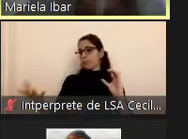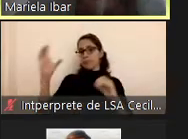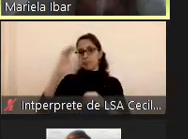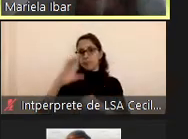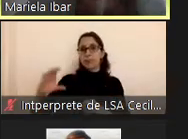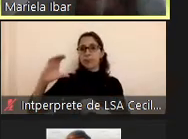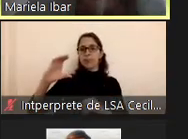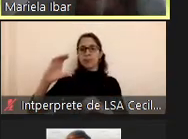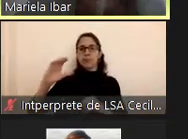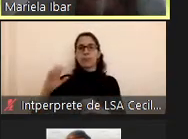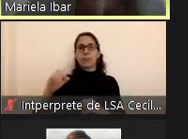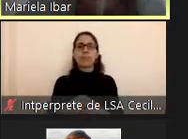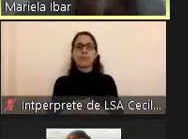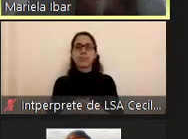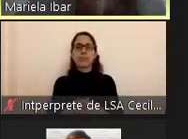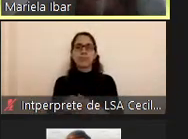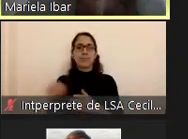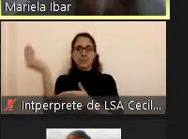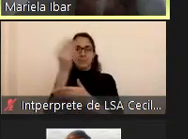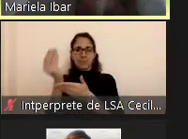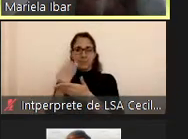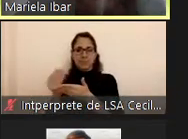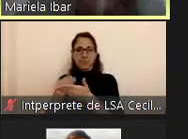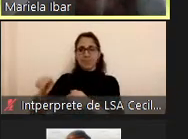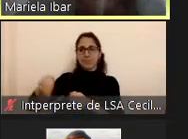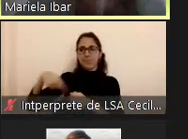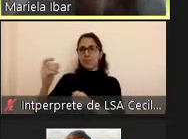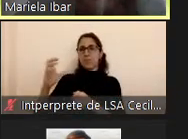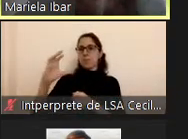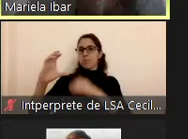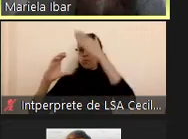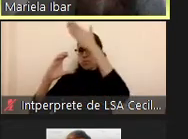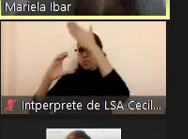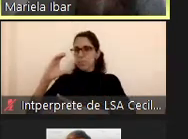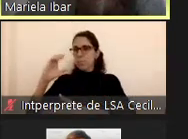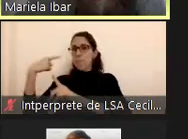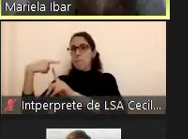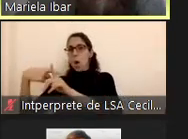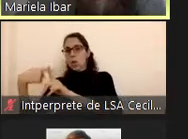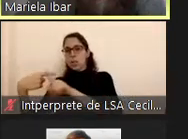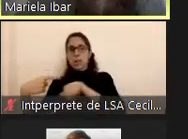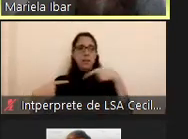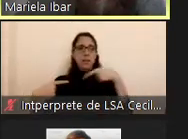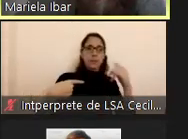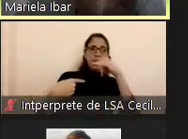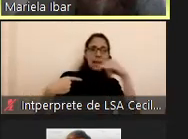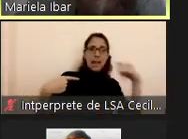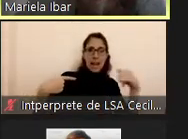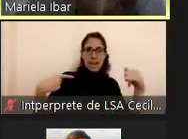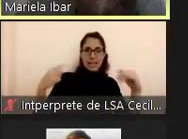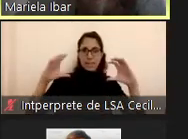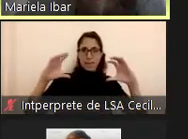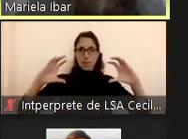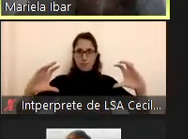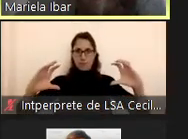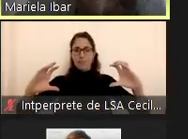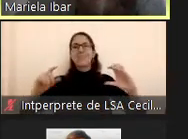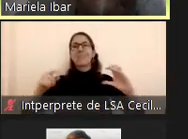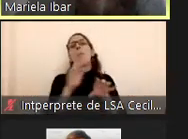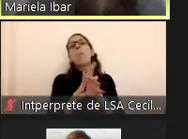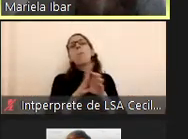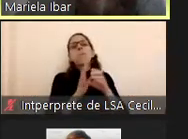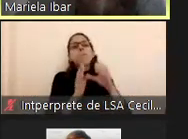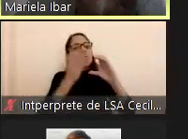tendríamos el esquema de una bacteria gram positiva. ¿Sí? Está como cortada a la mitad,